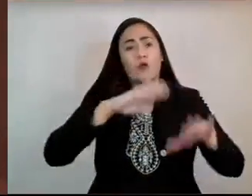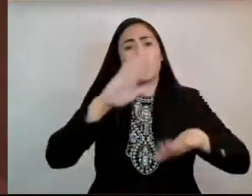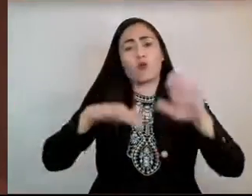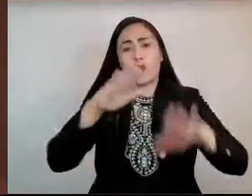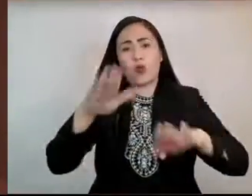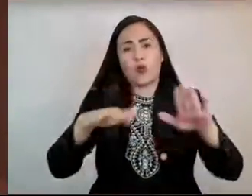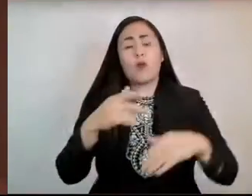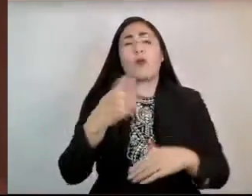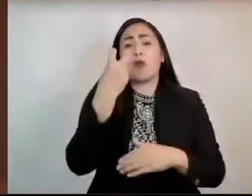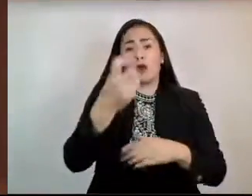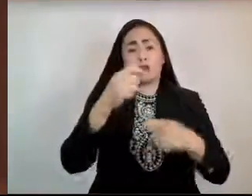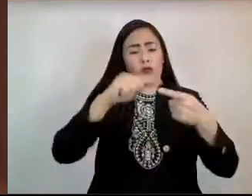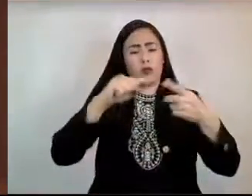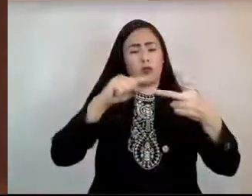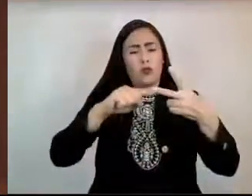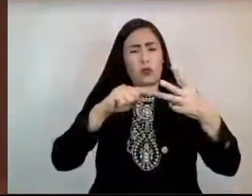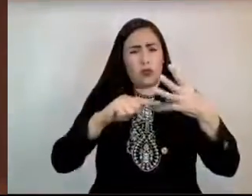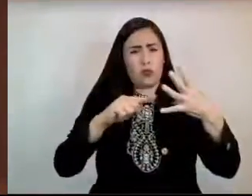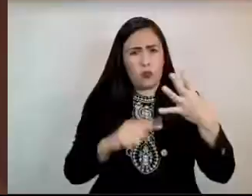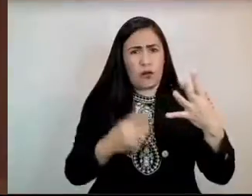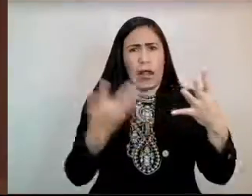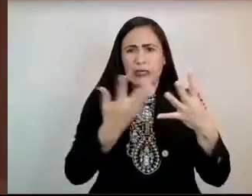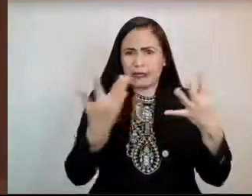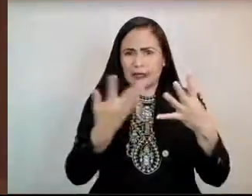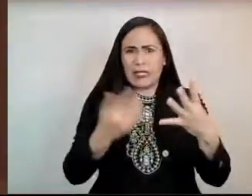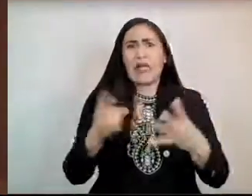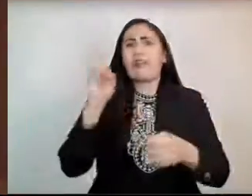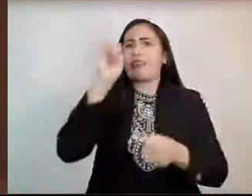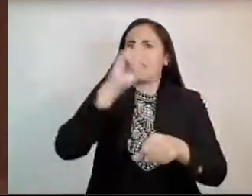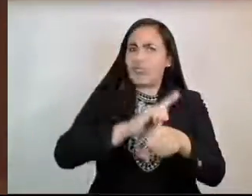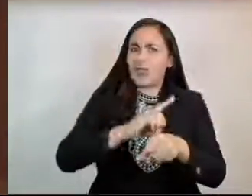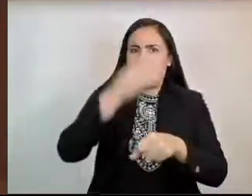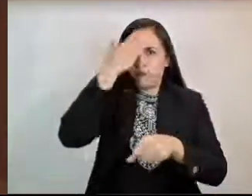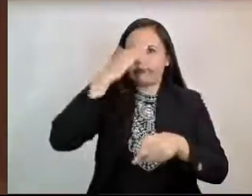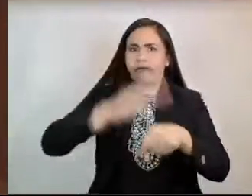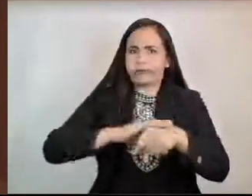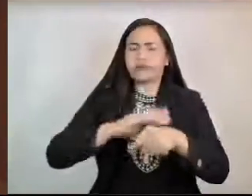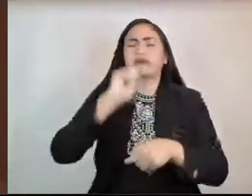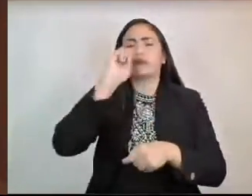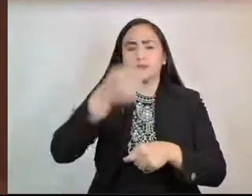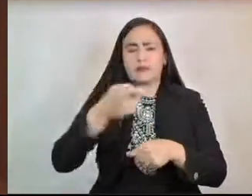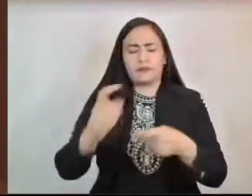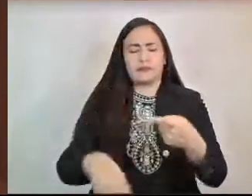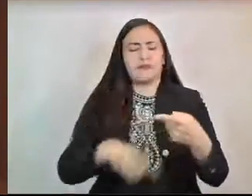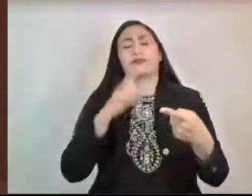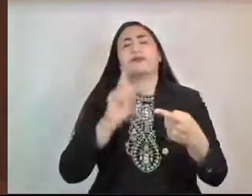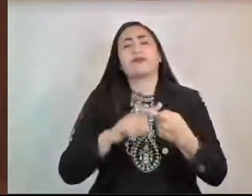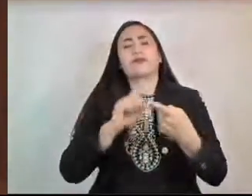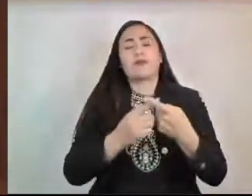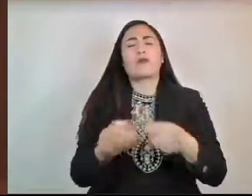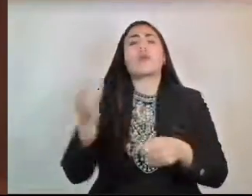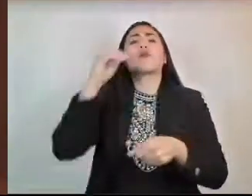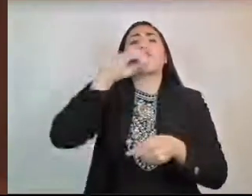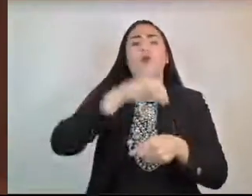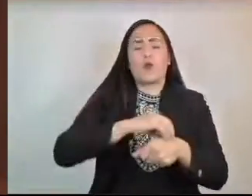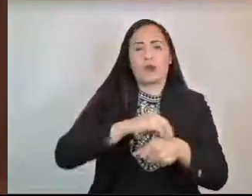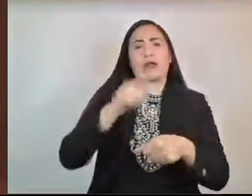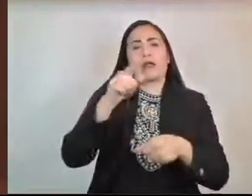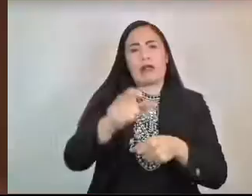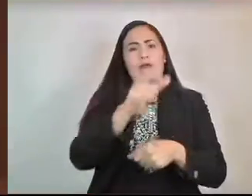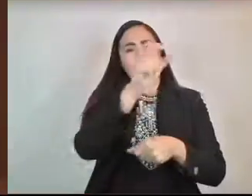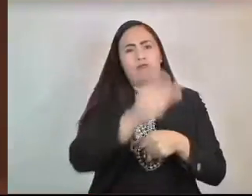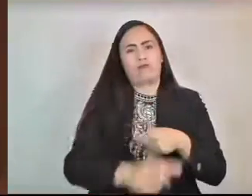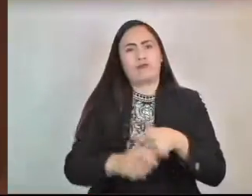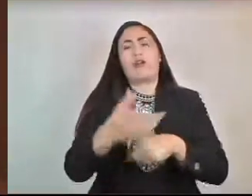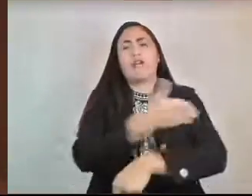acciones específicas sean parte de este día. 1. La implementación de la figura jurídica de familia